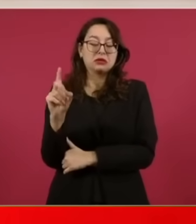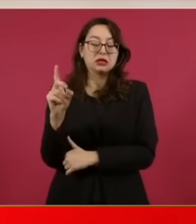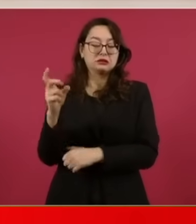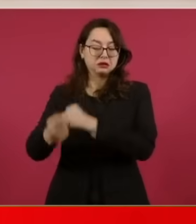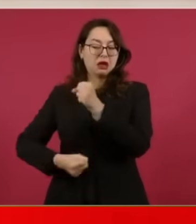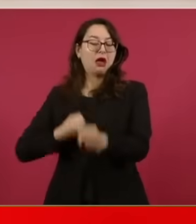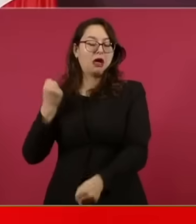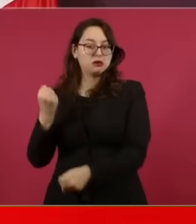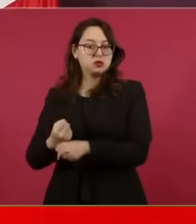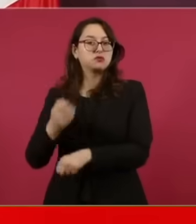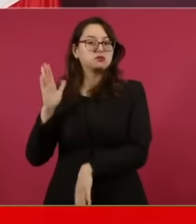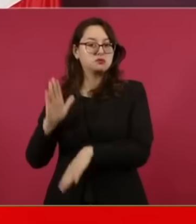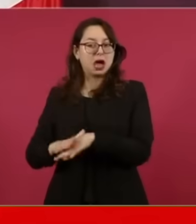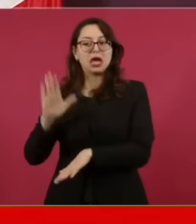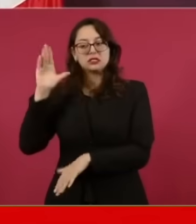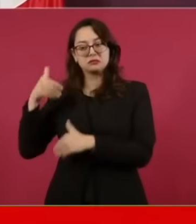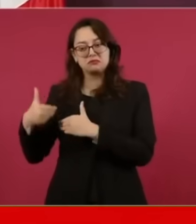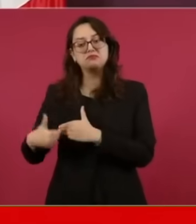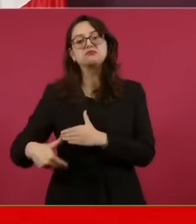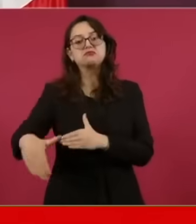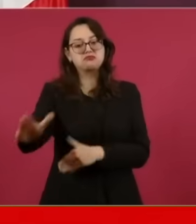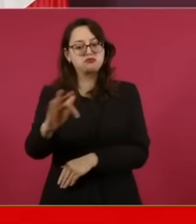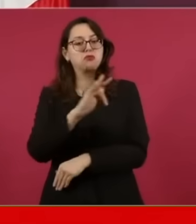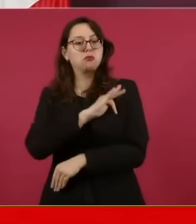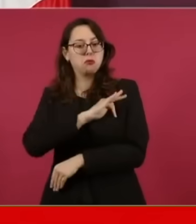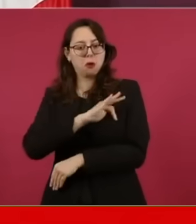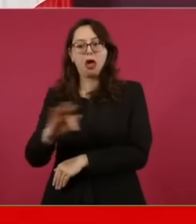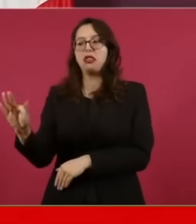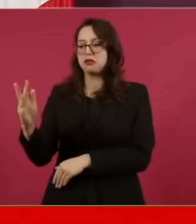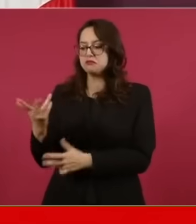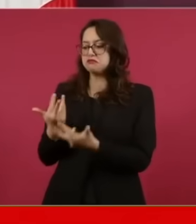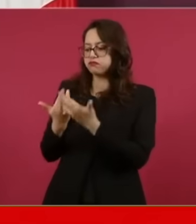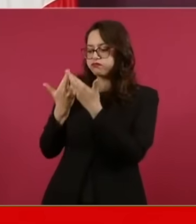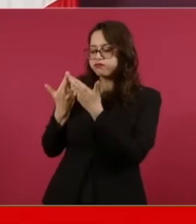30 años de reservas probadas.